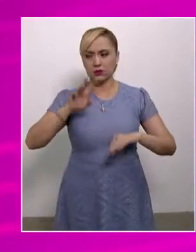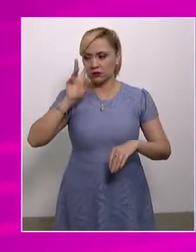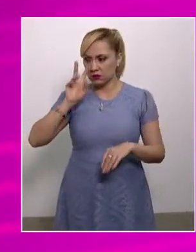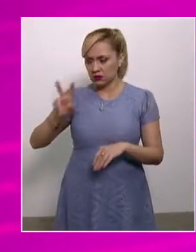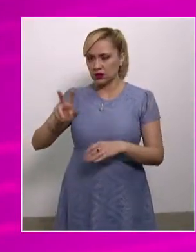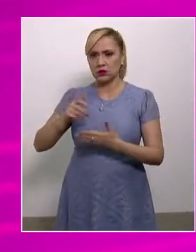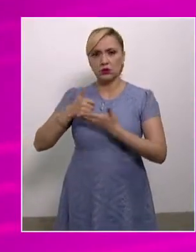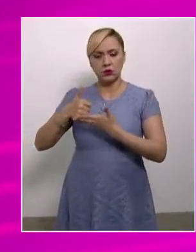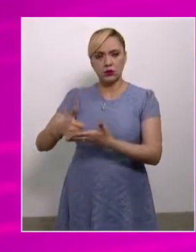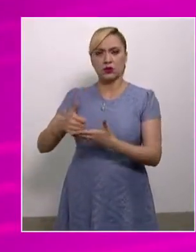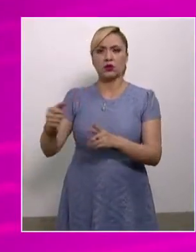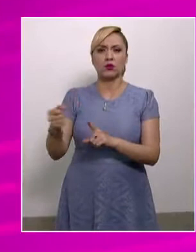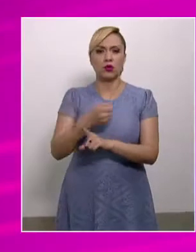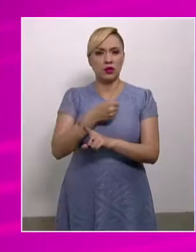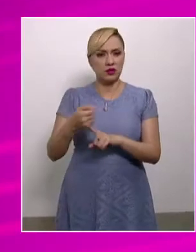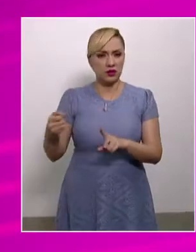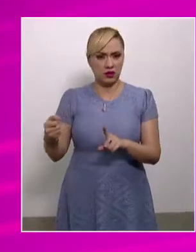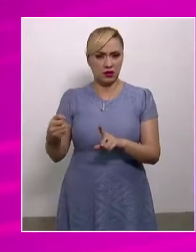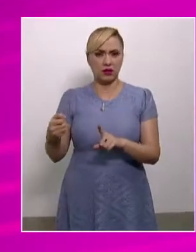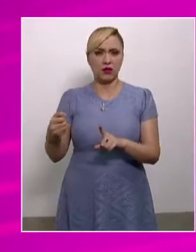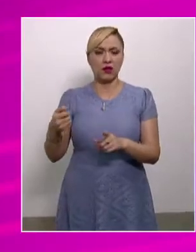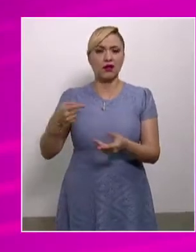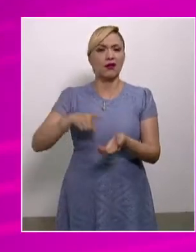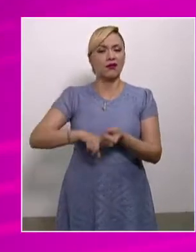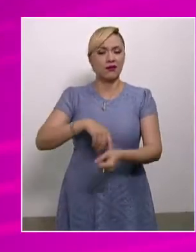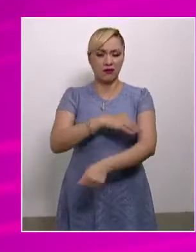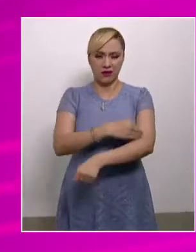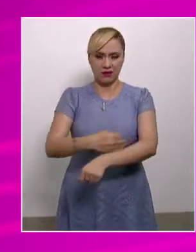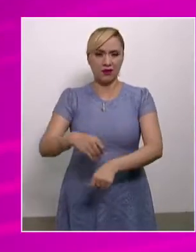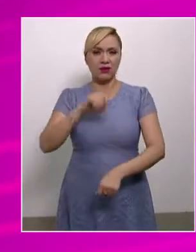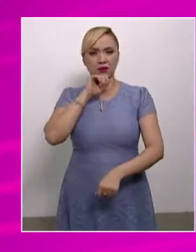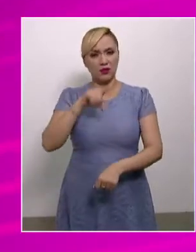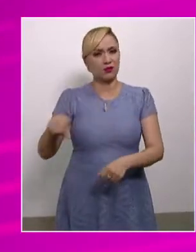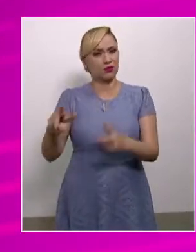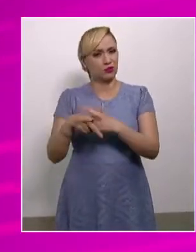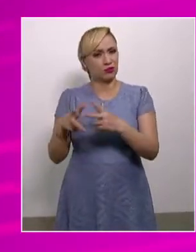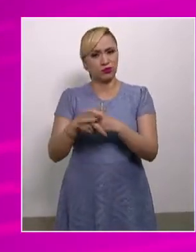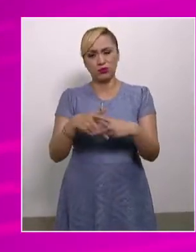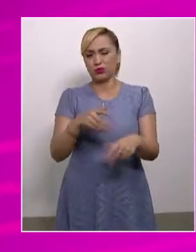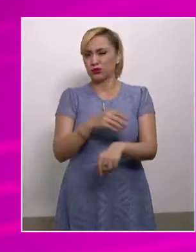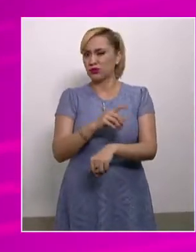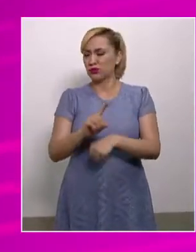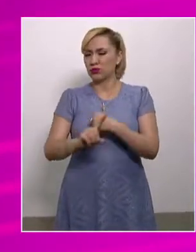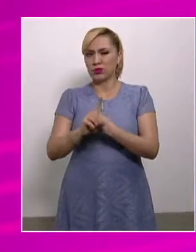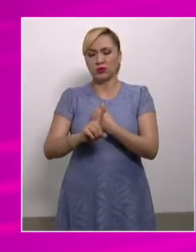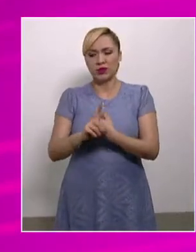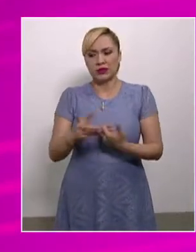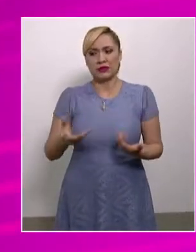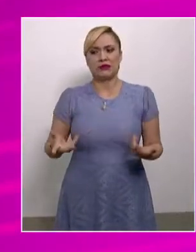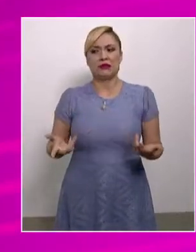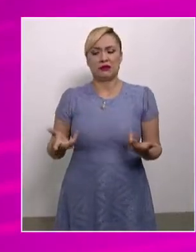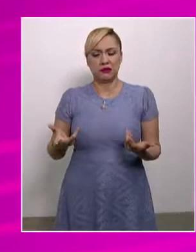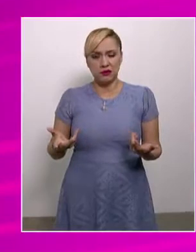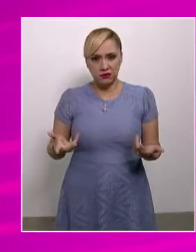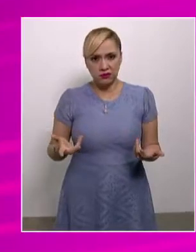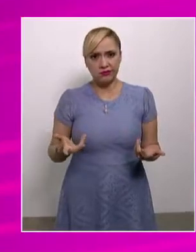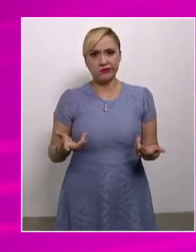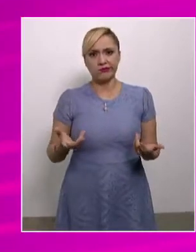de género y sobre todo la violencia intrafamiliar o familiar. Son casos